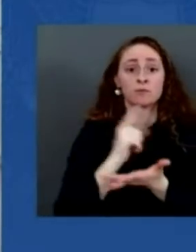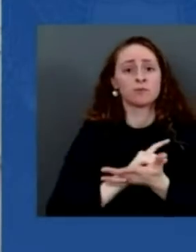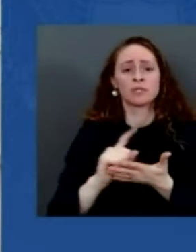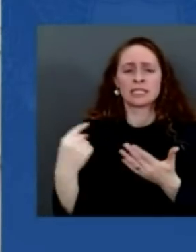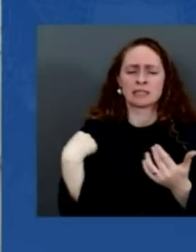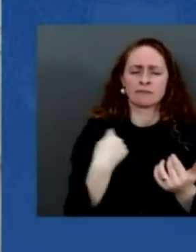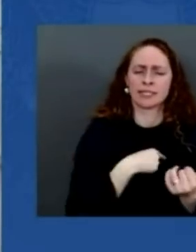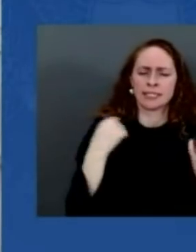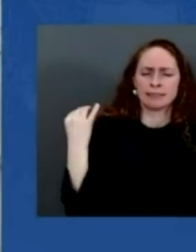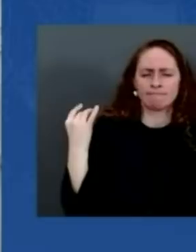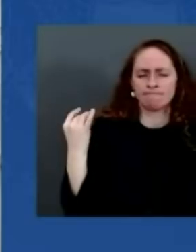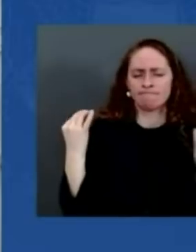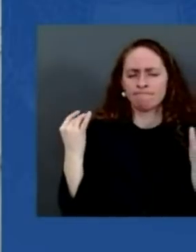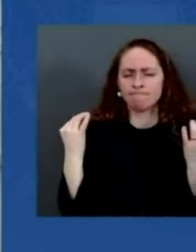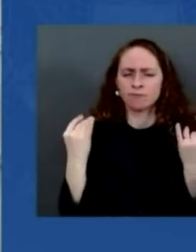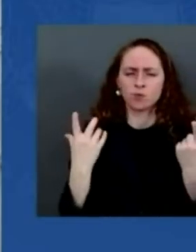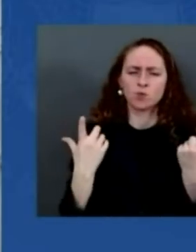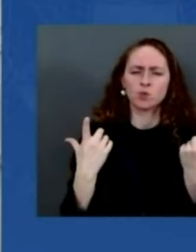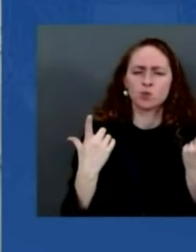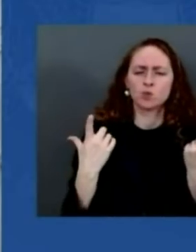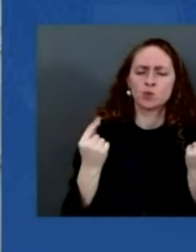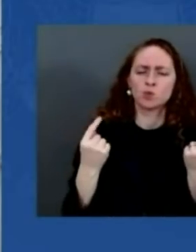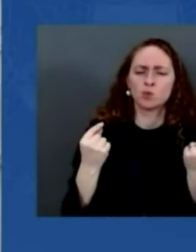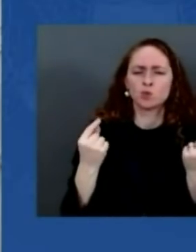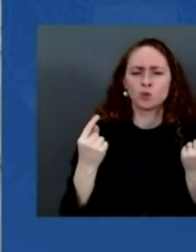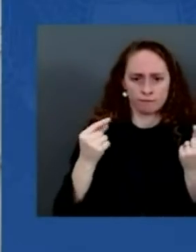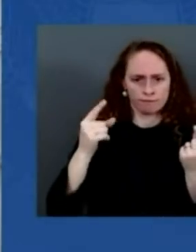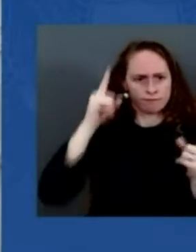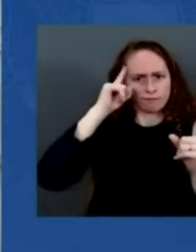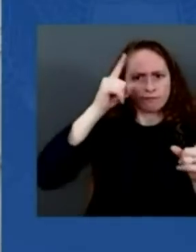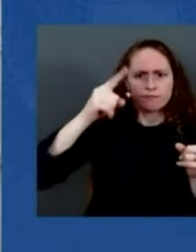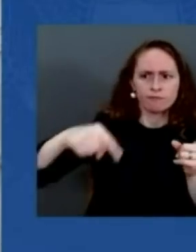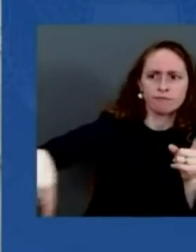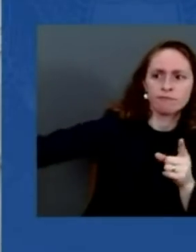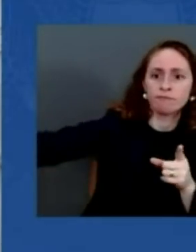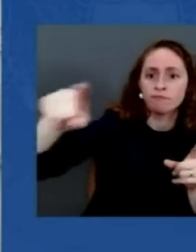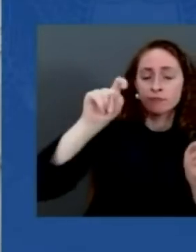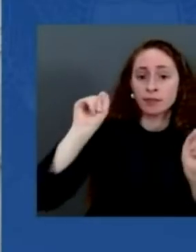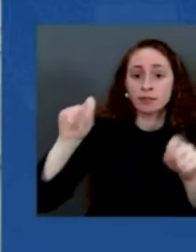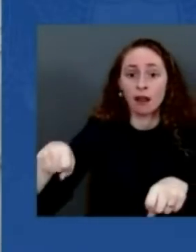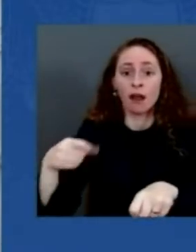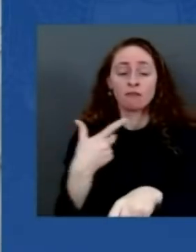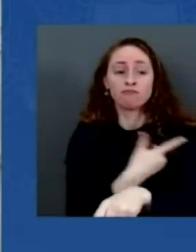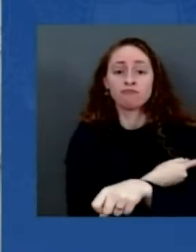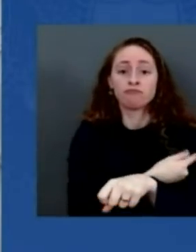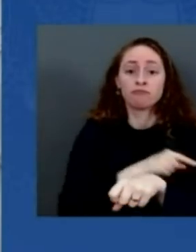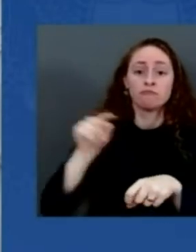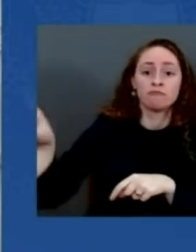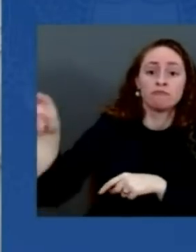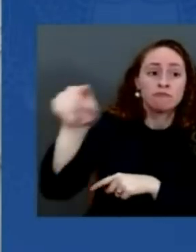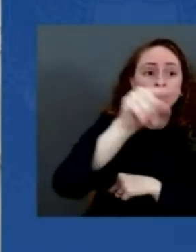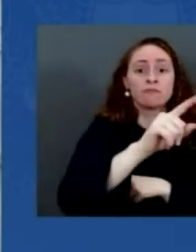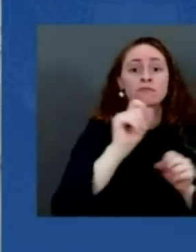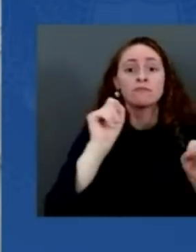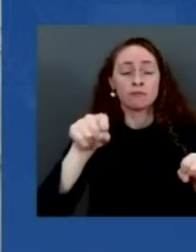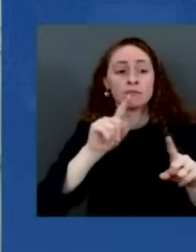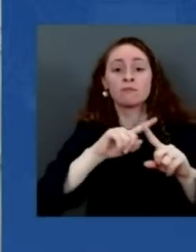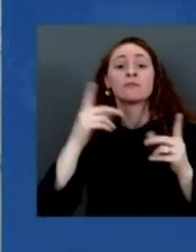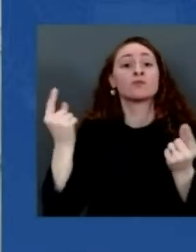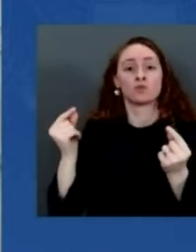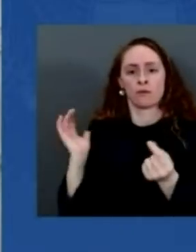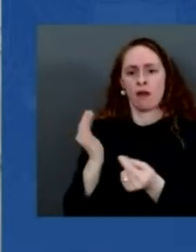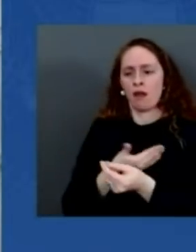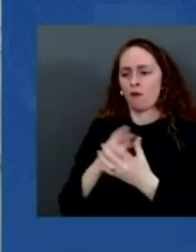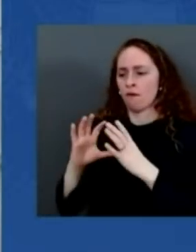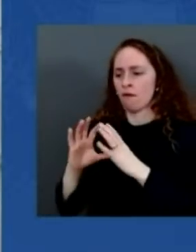ofrece una sólida protección contra la enfermedad grave o de la muerte la mutación se ha propagado a una tasa tan alarmante que el gobierno